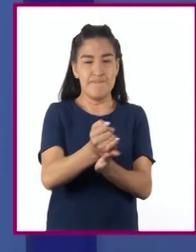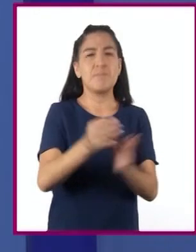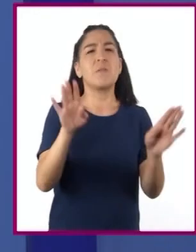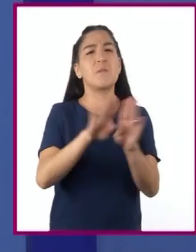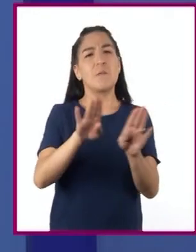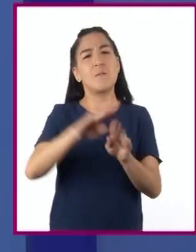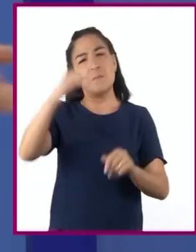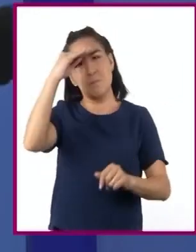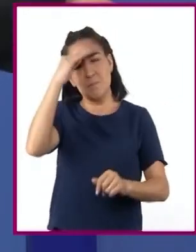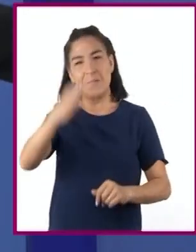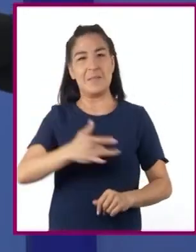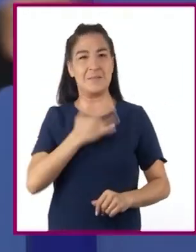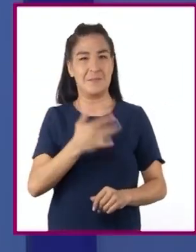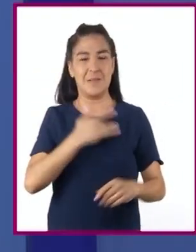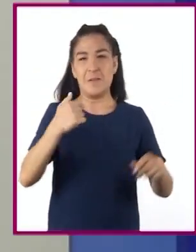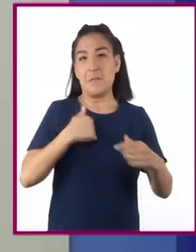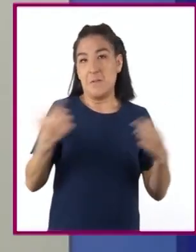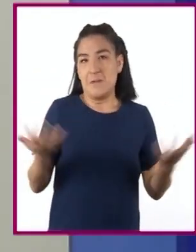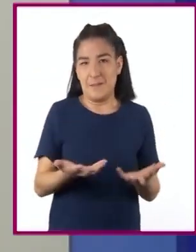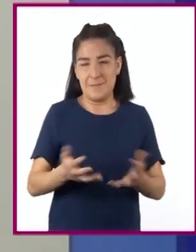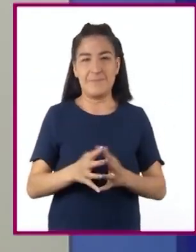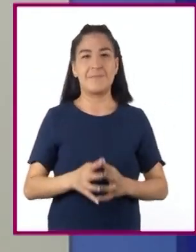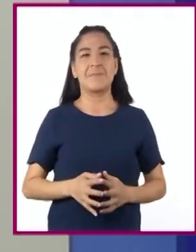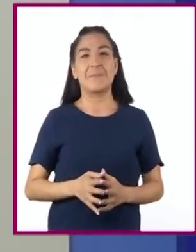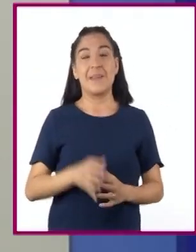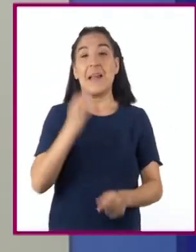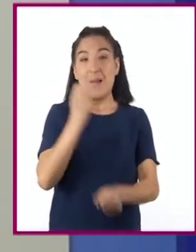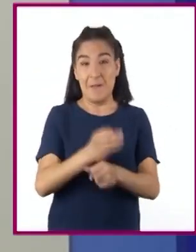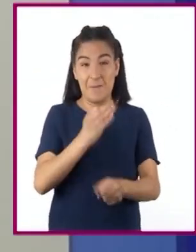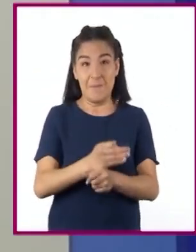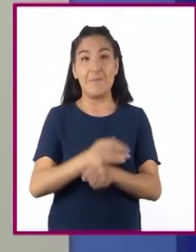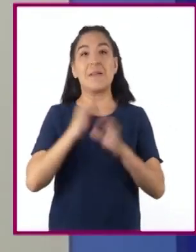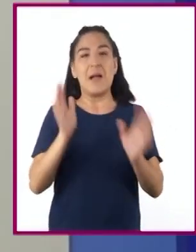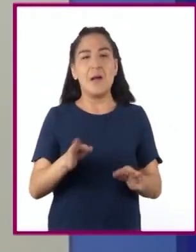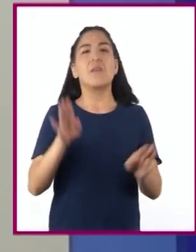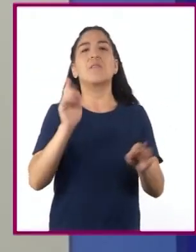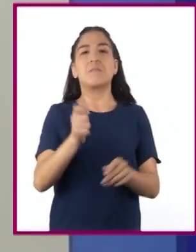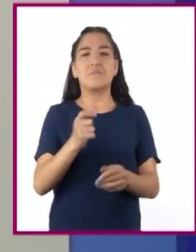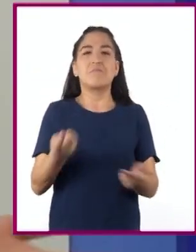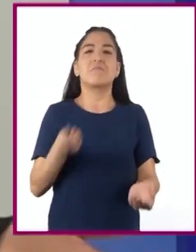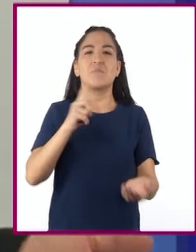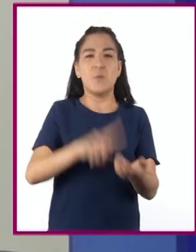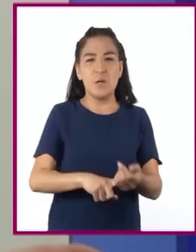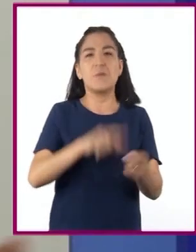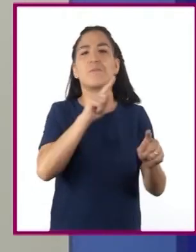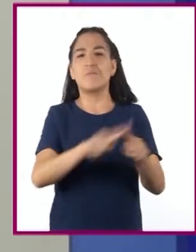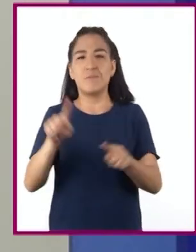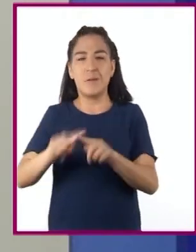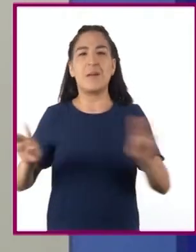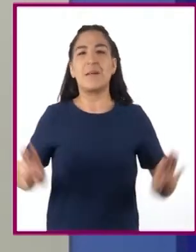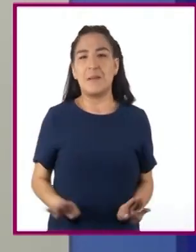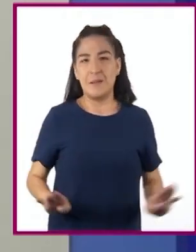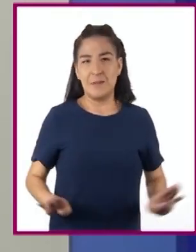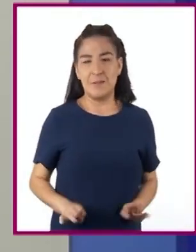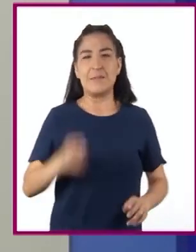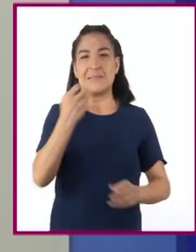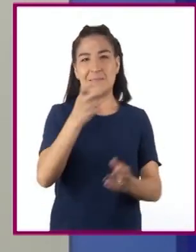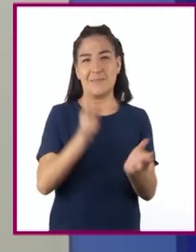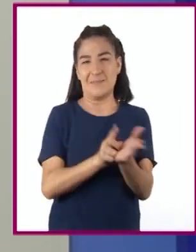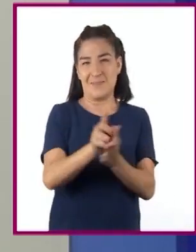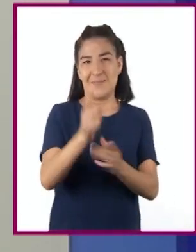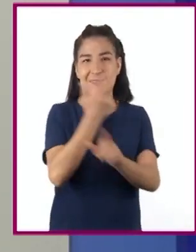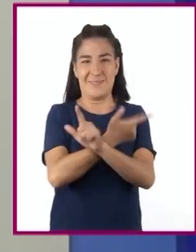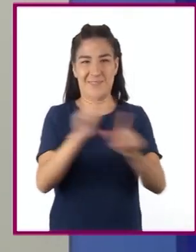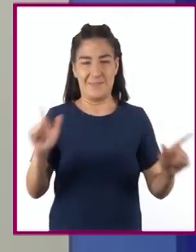pensar, sentir y actuar. Hasta el momento se han abordado algunas de las características del derecho a la